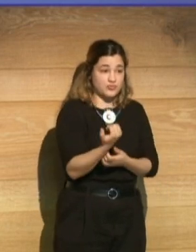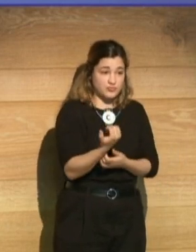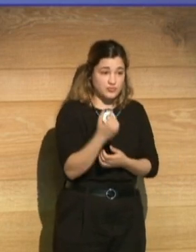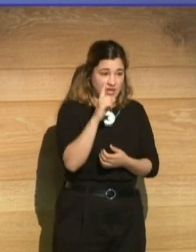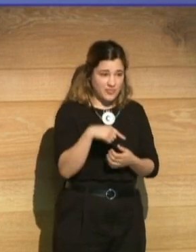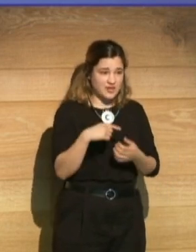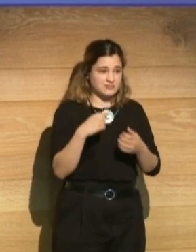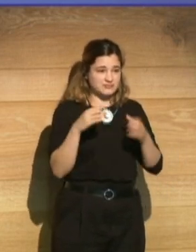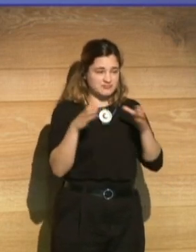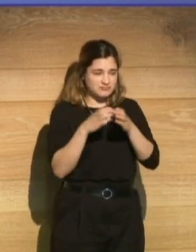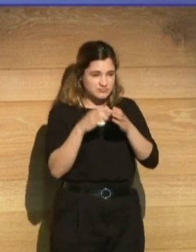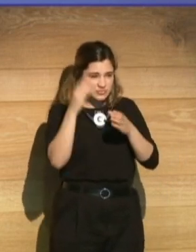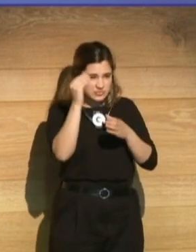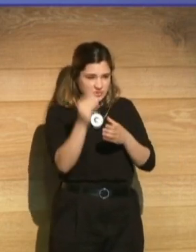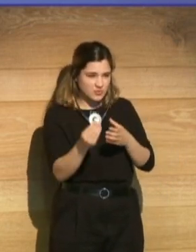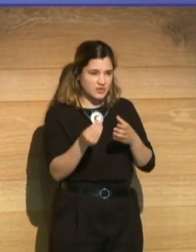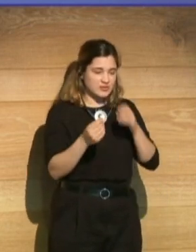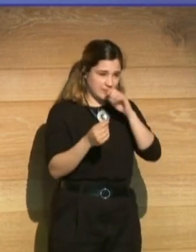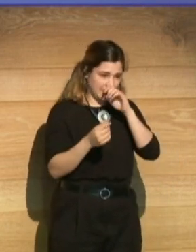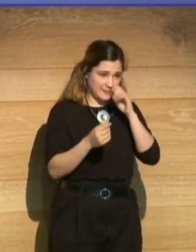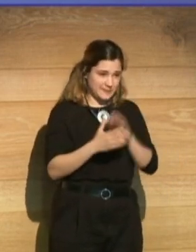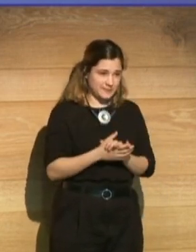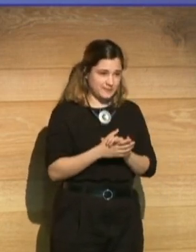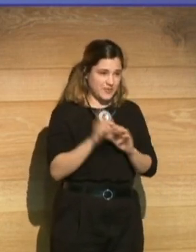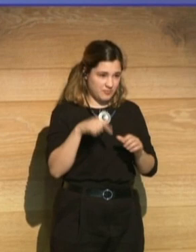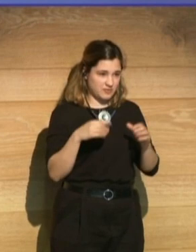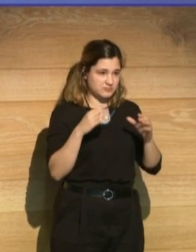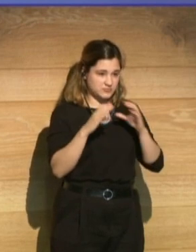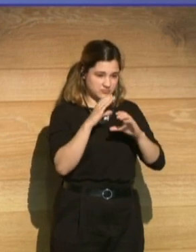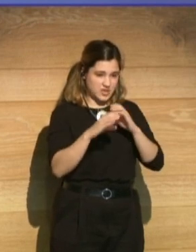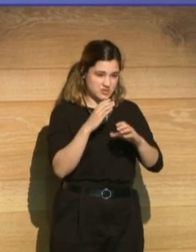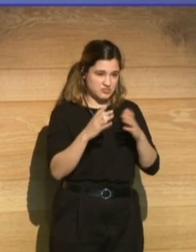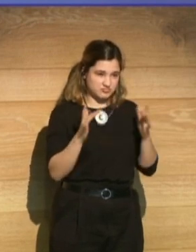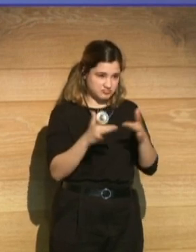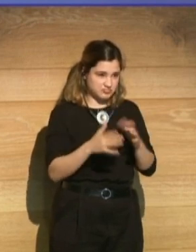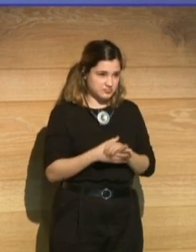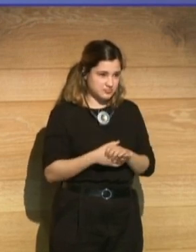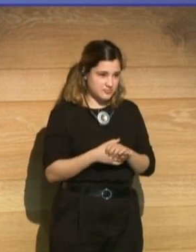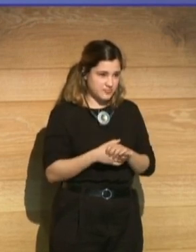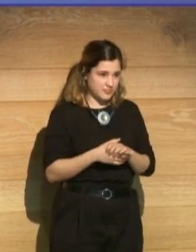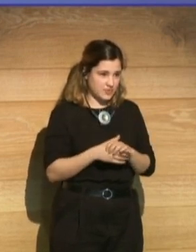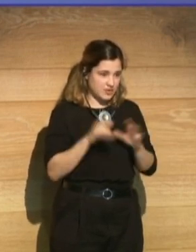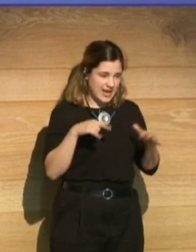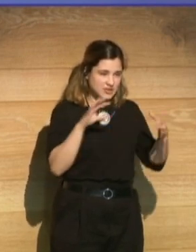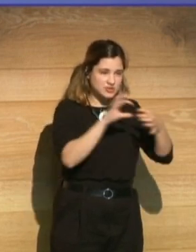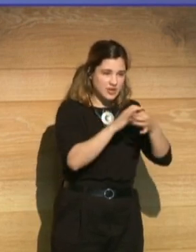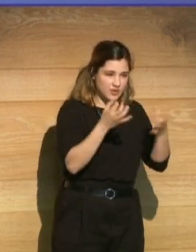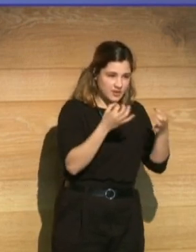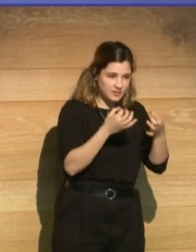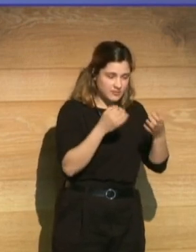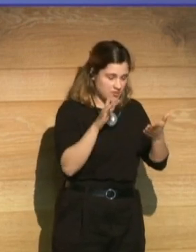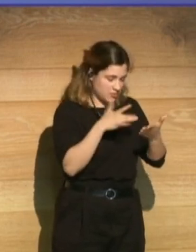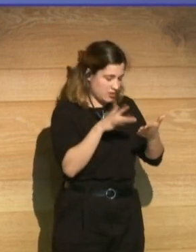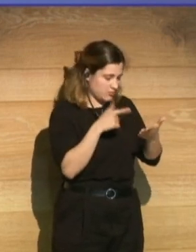colectivos intelectuales o mediáticos, y hay algo que liga con aquello del cómo es posible que decíamos antes según vas leyendo la